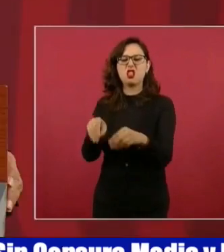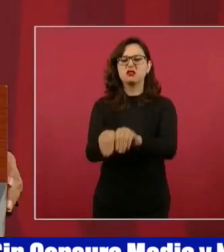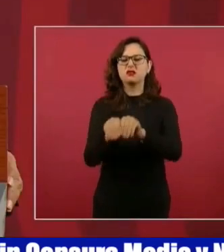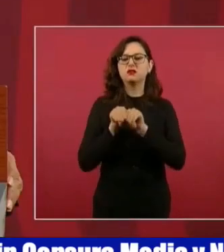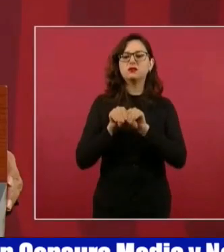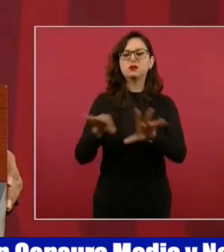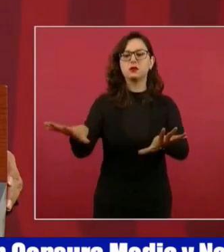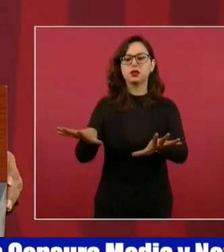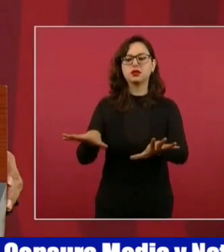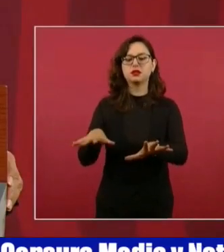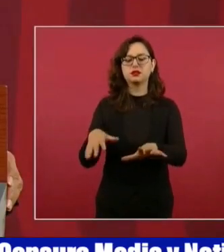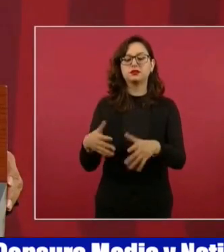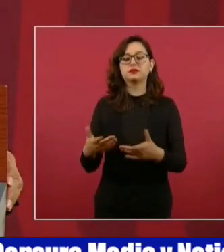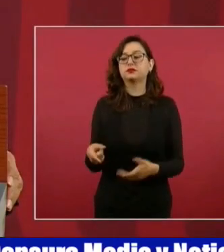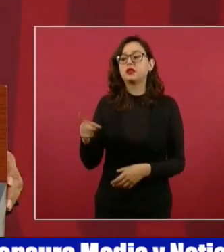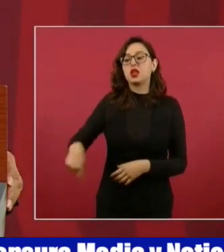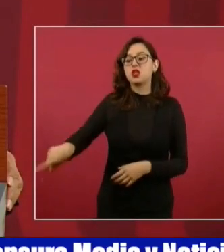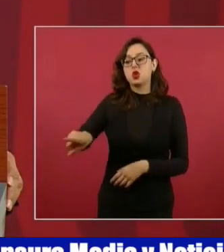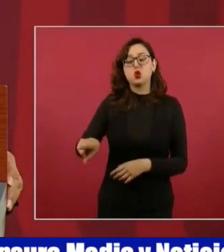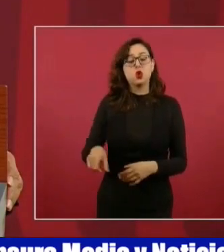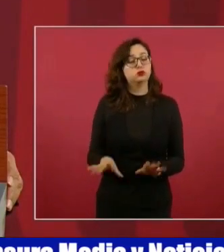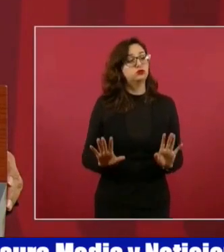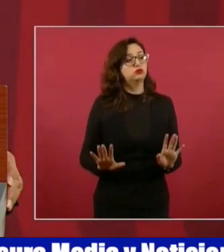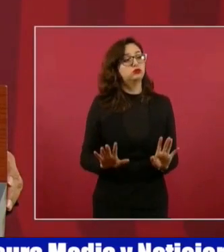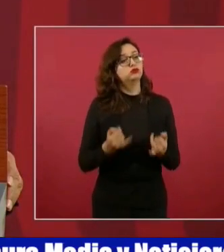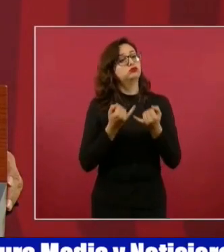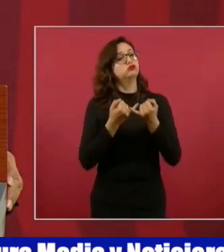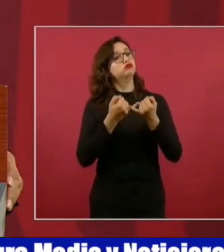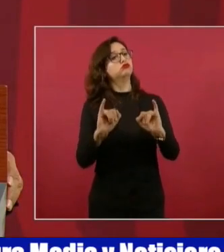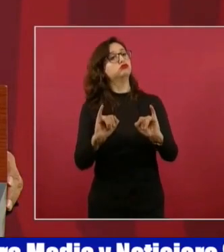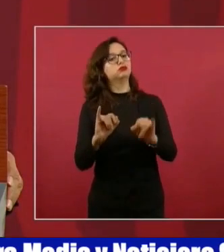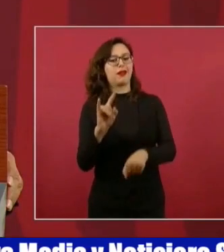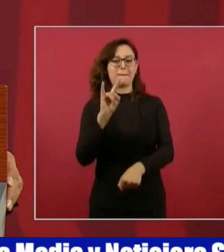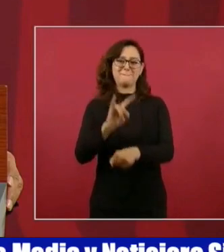fingían ser independientes.